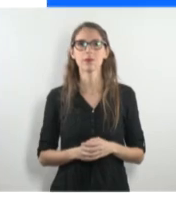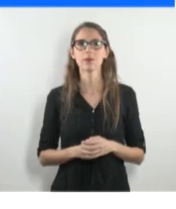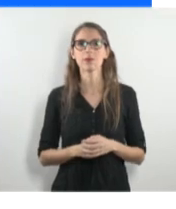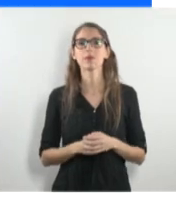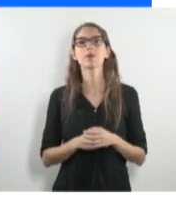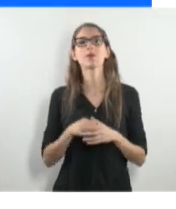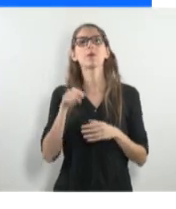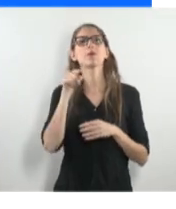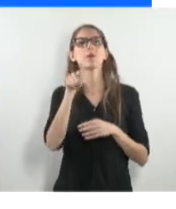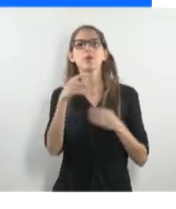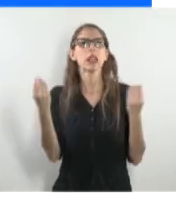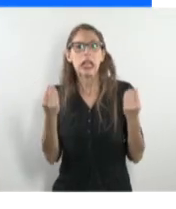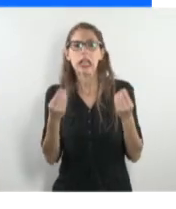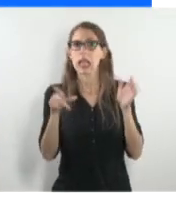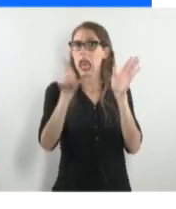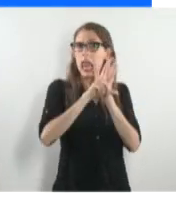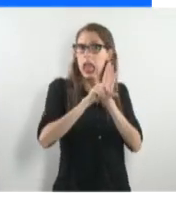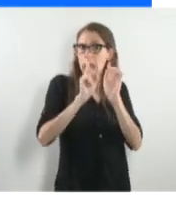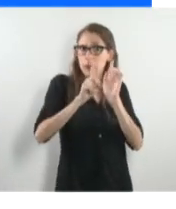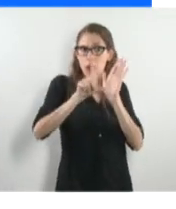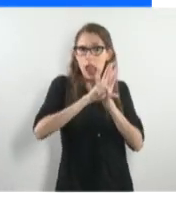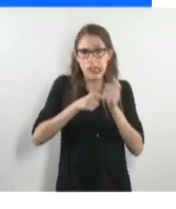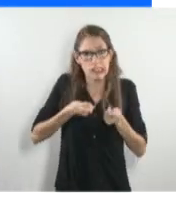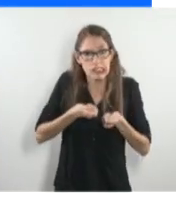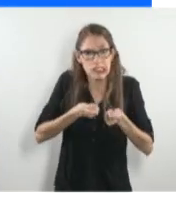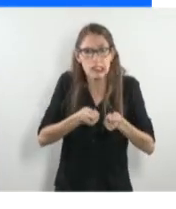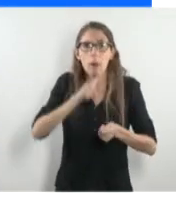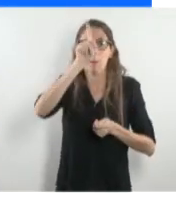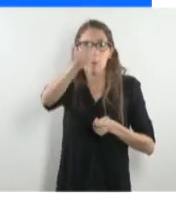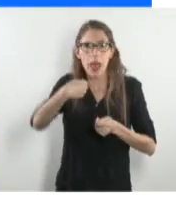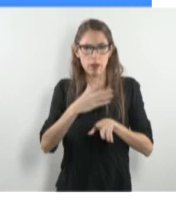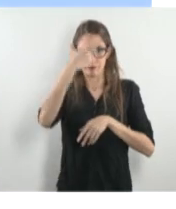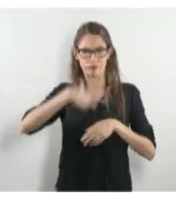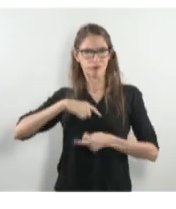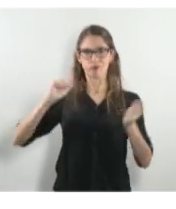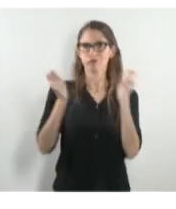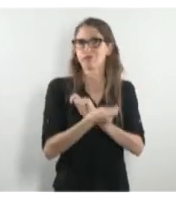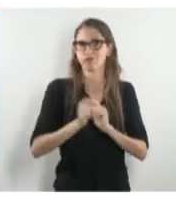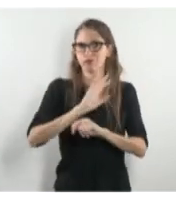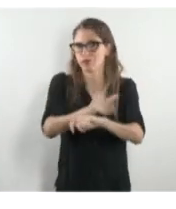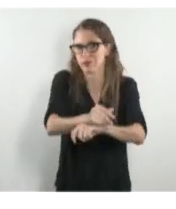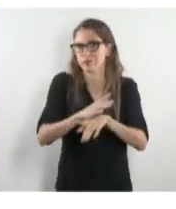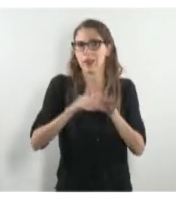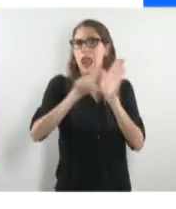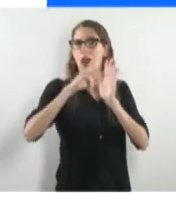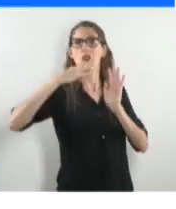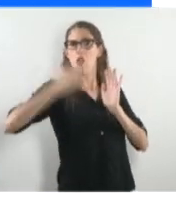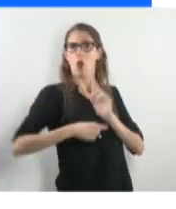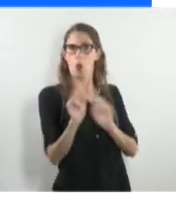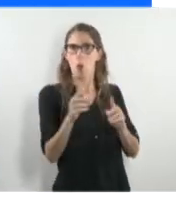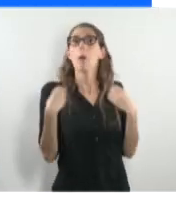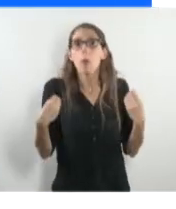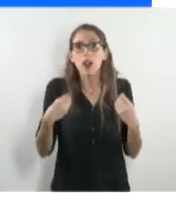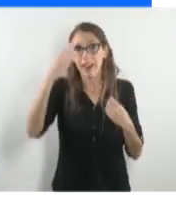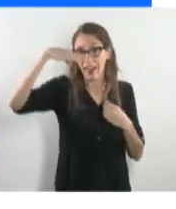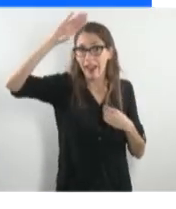Es la arbitrariedad de la ley la que produce el delito y la que produce el delincuente, en el sentido que el gaucho es forzado a delinquir